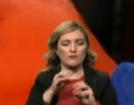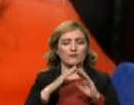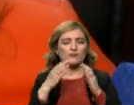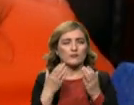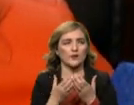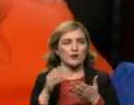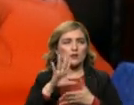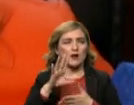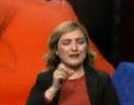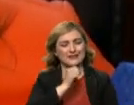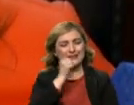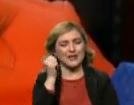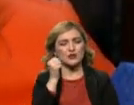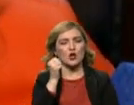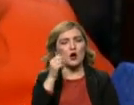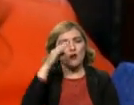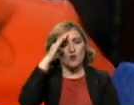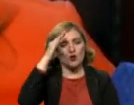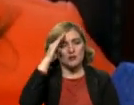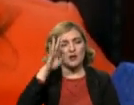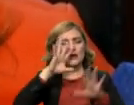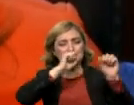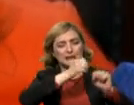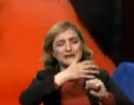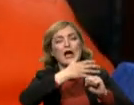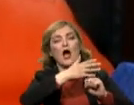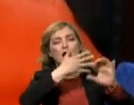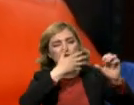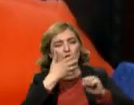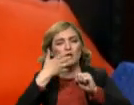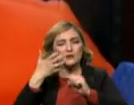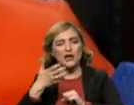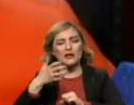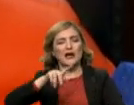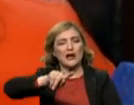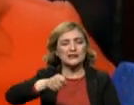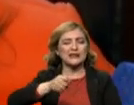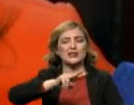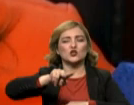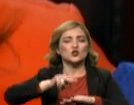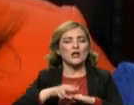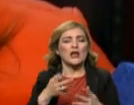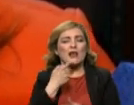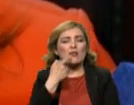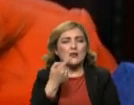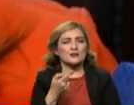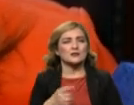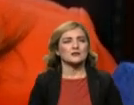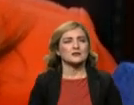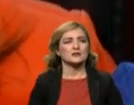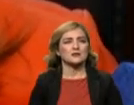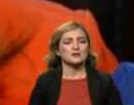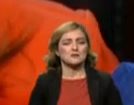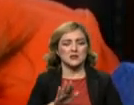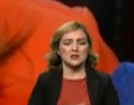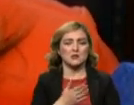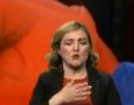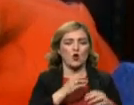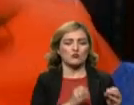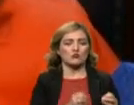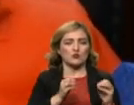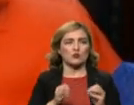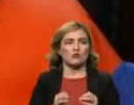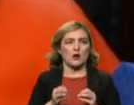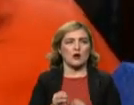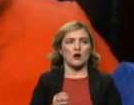CIDH sobre los policías secuestrados en Televisión Nacional. Busquen qué dice ese informe sobre el llamado a organizar una milicia propia